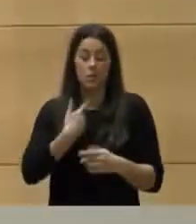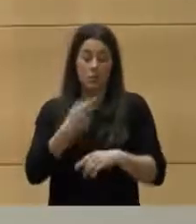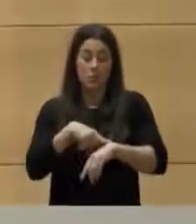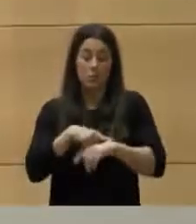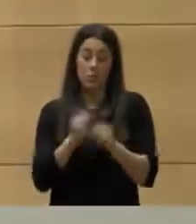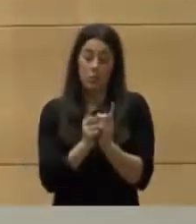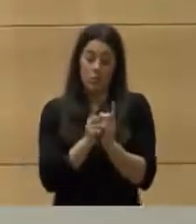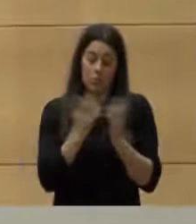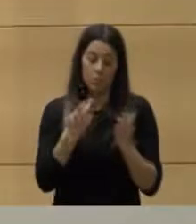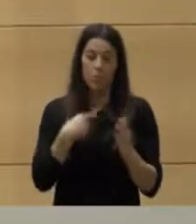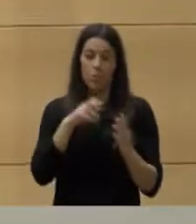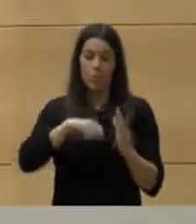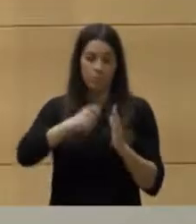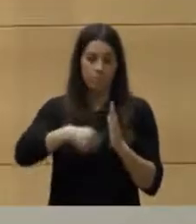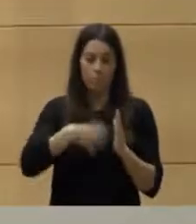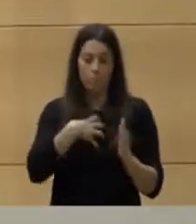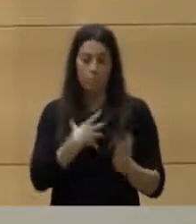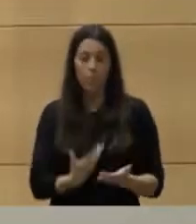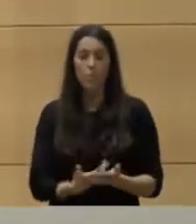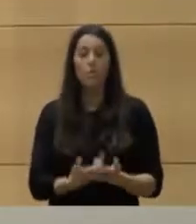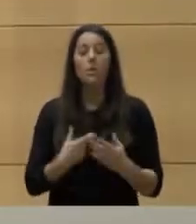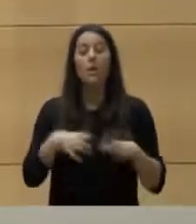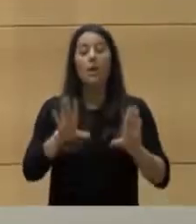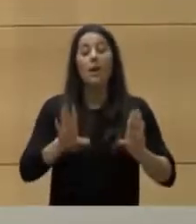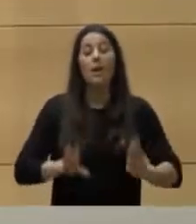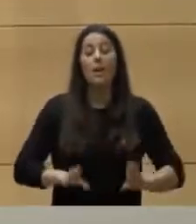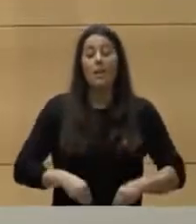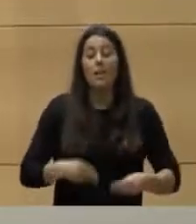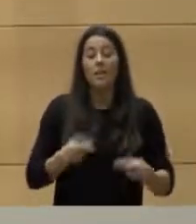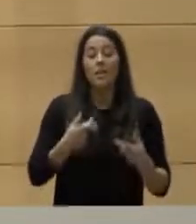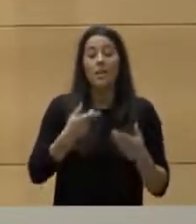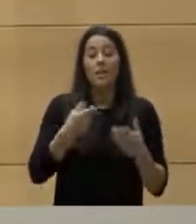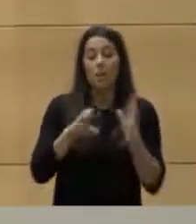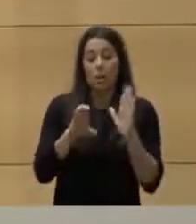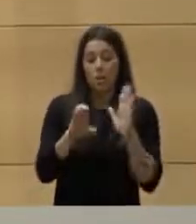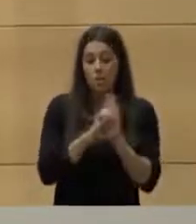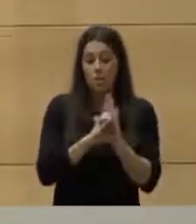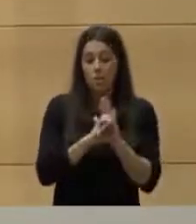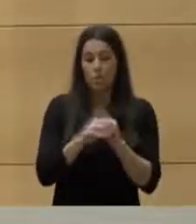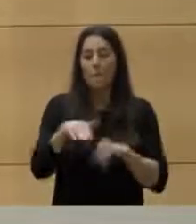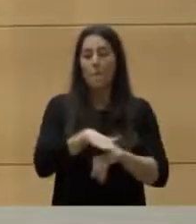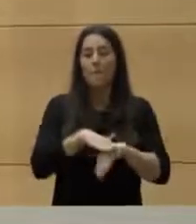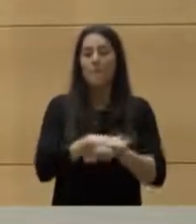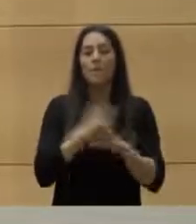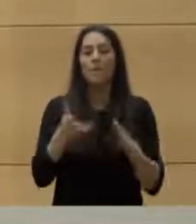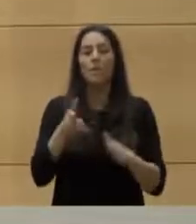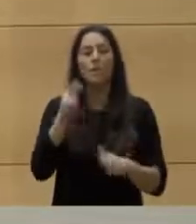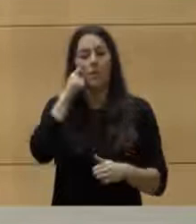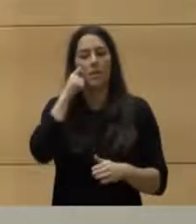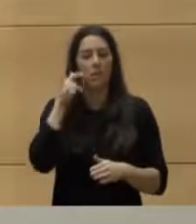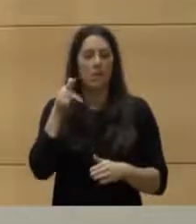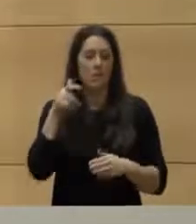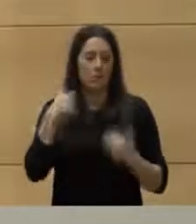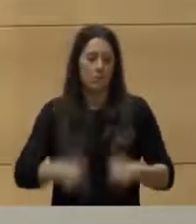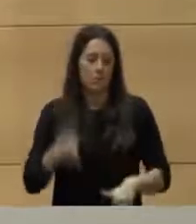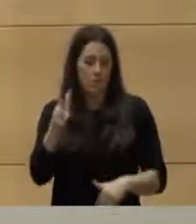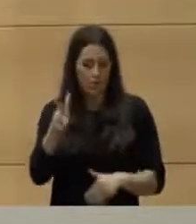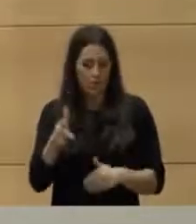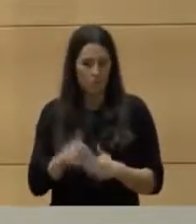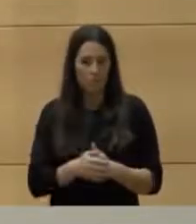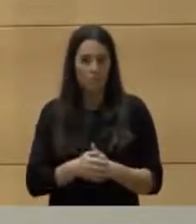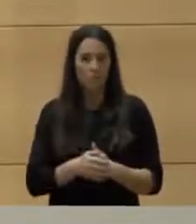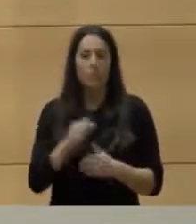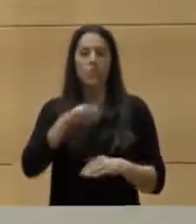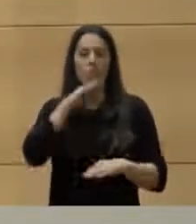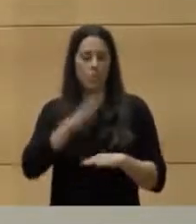dispongo, aceptar y asumir una constitución que tenga como base los derechos humanos, su cumplimiento, con algo